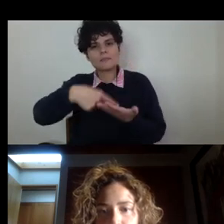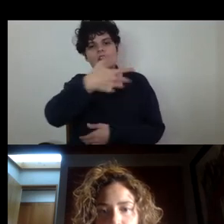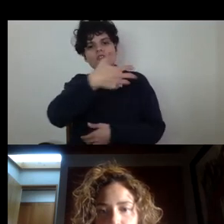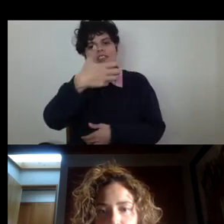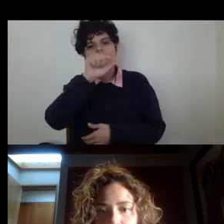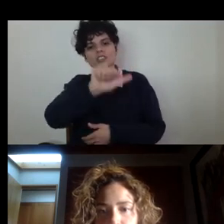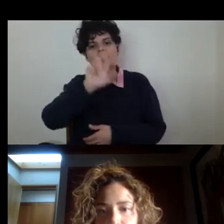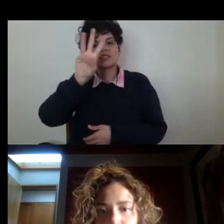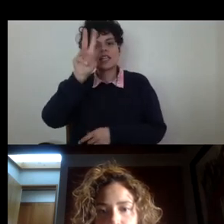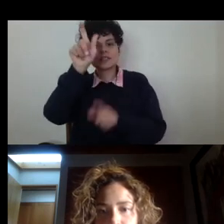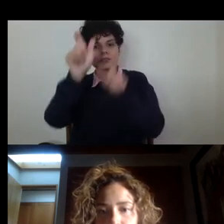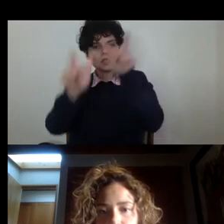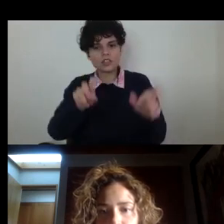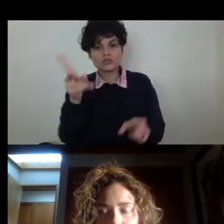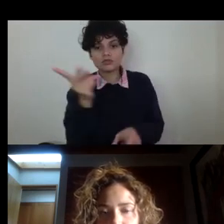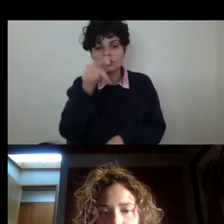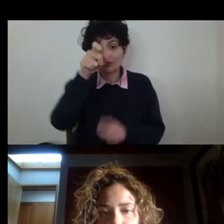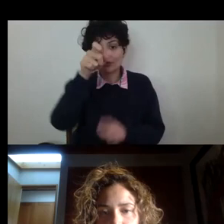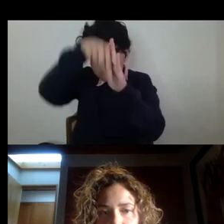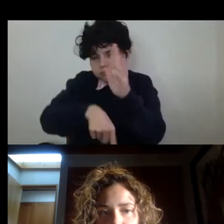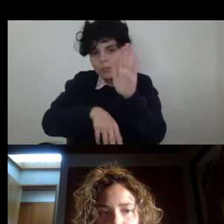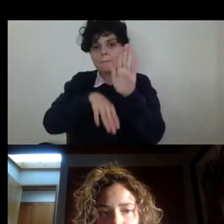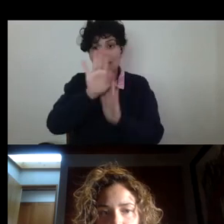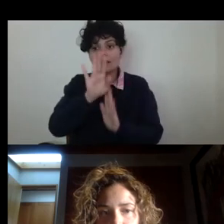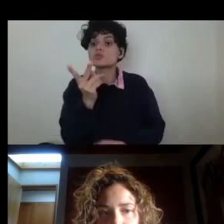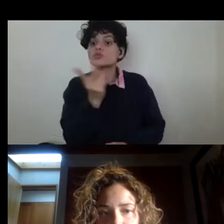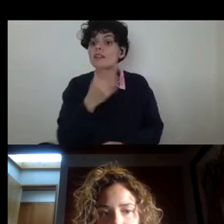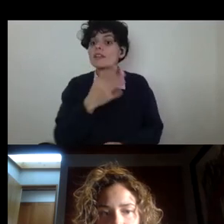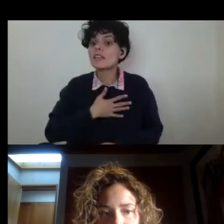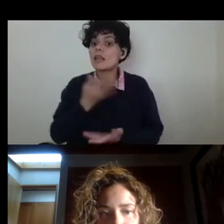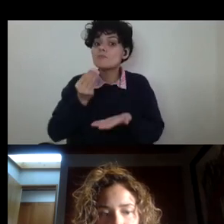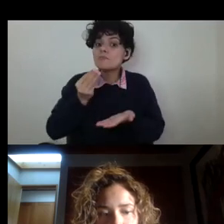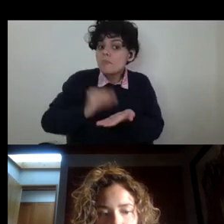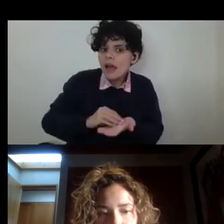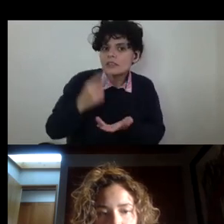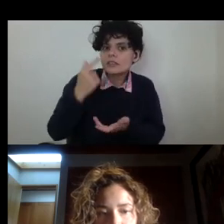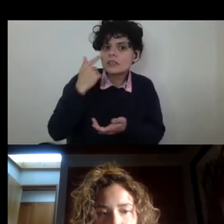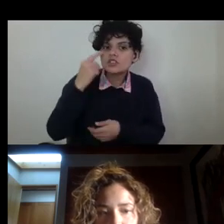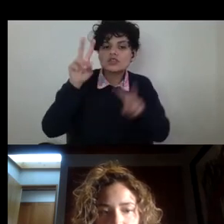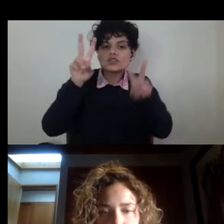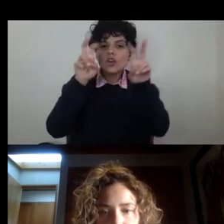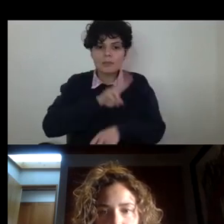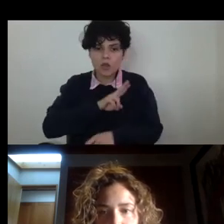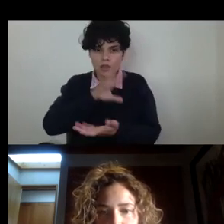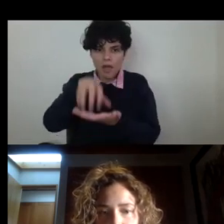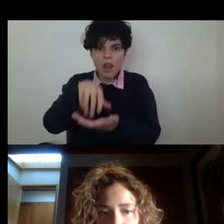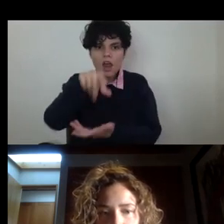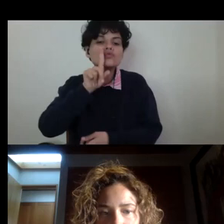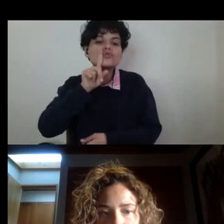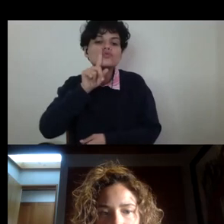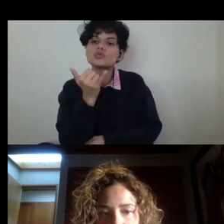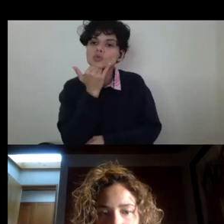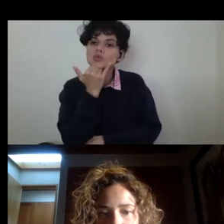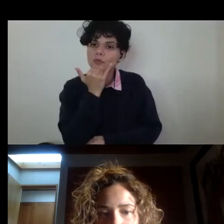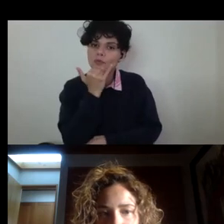invito, si acaso quieren saber más de la historia de Montemar, aquí está el link a una grabación muy bonita que se